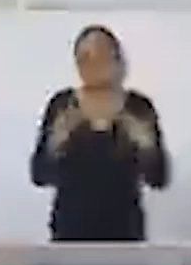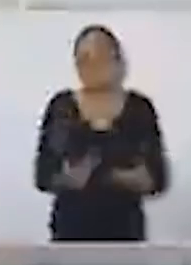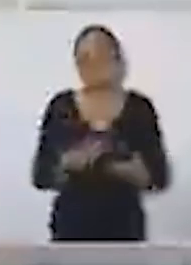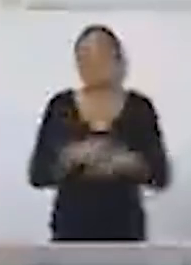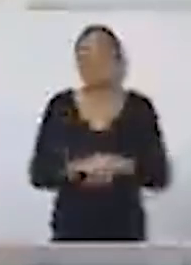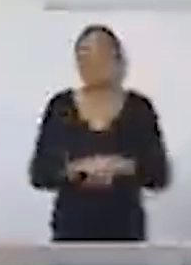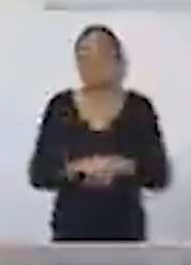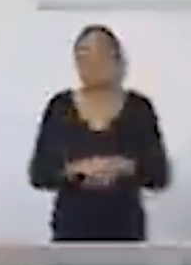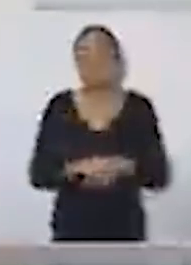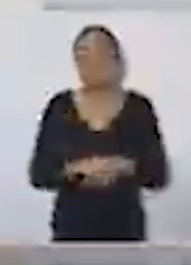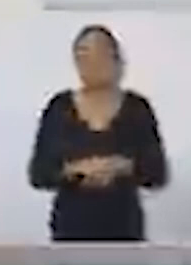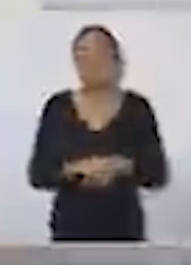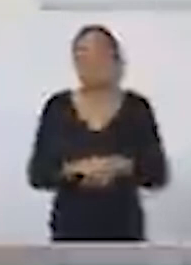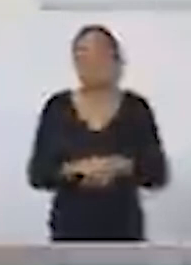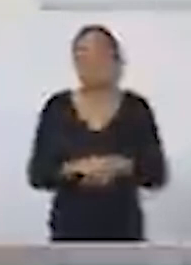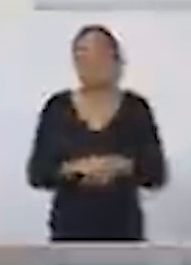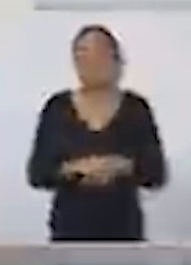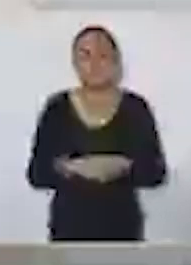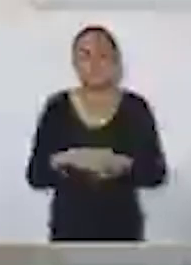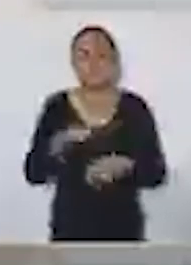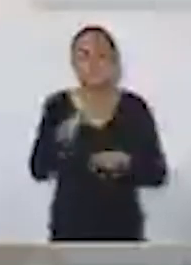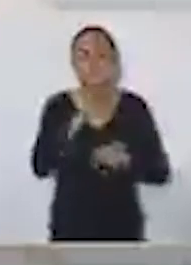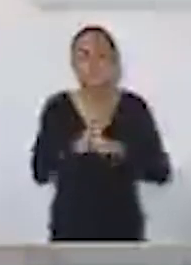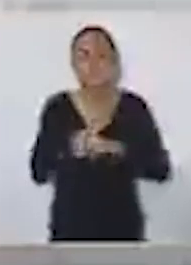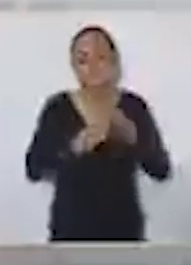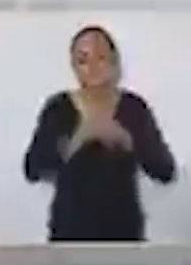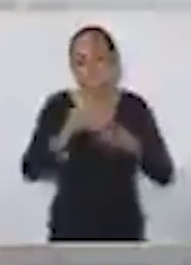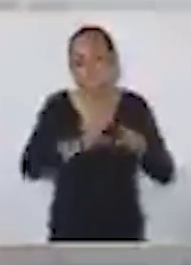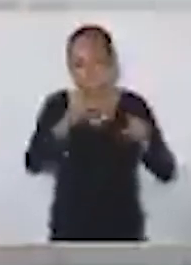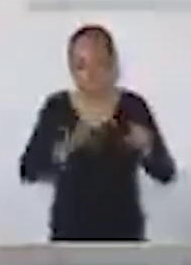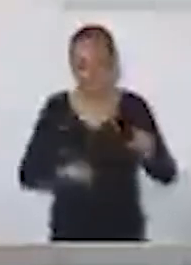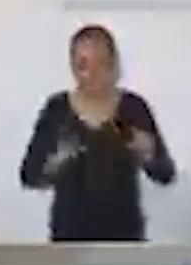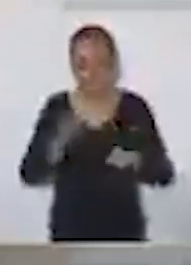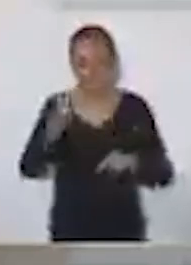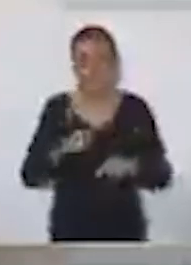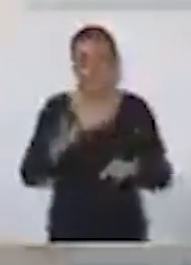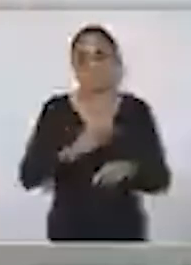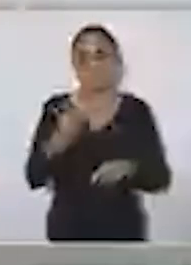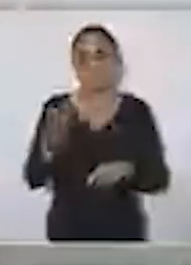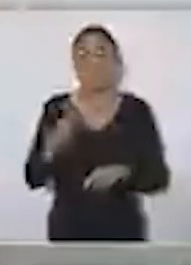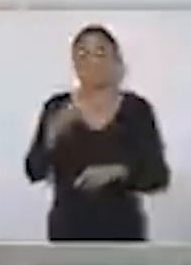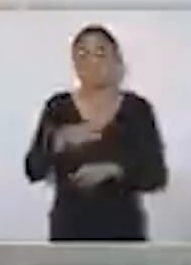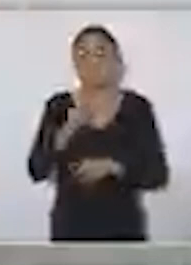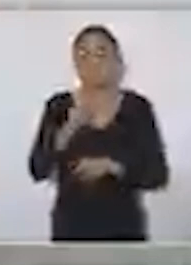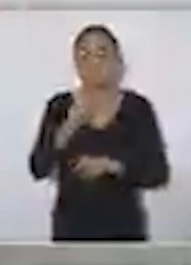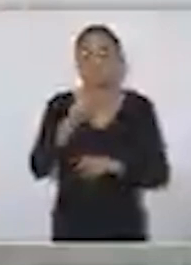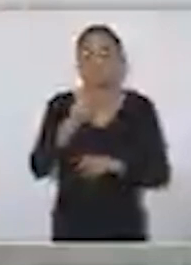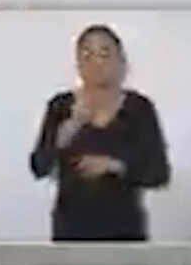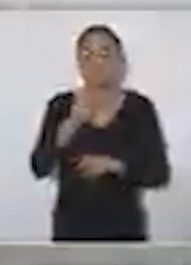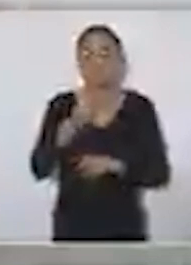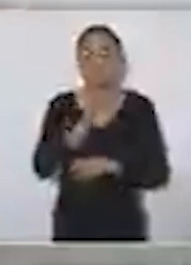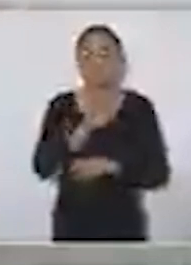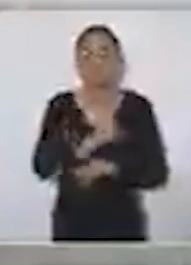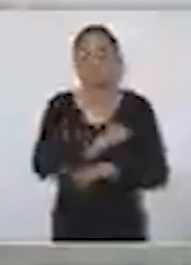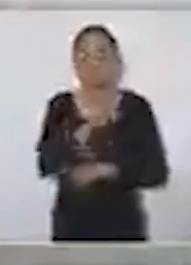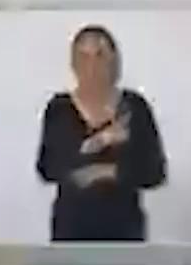Existe ya un programa que es a nivel federal, que se denomina Nutrición Saludable.